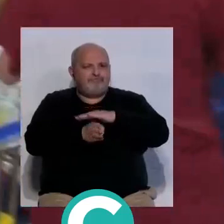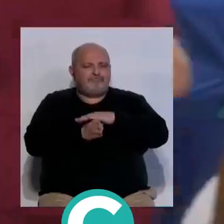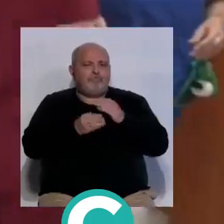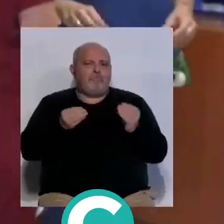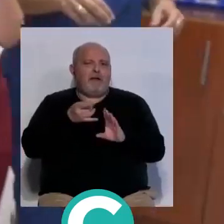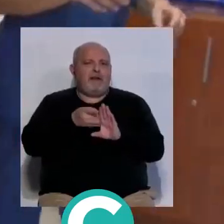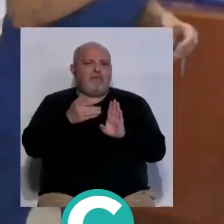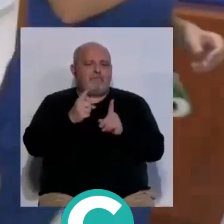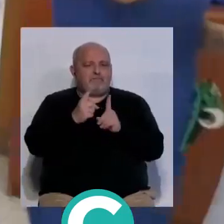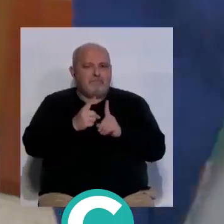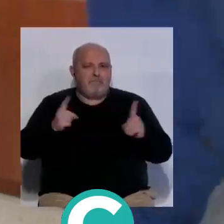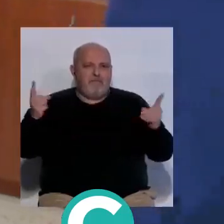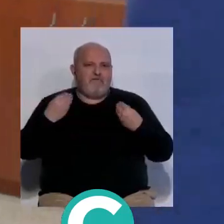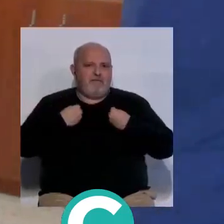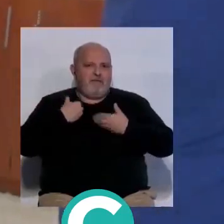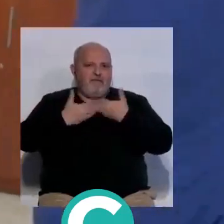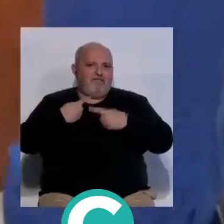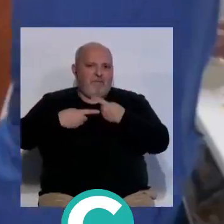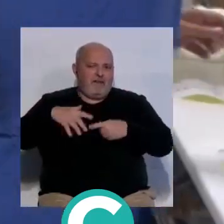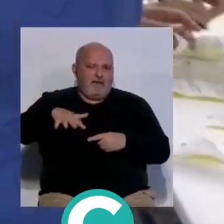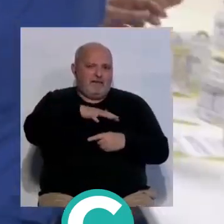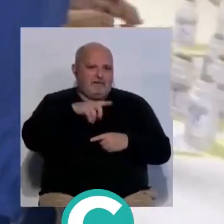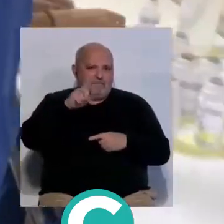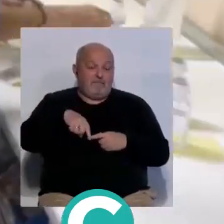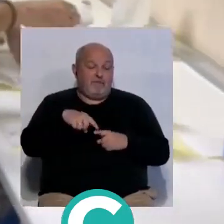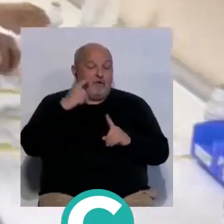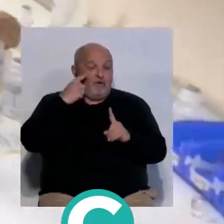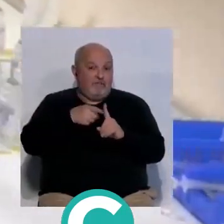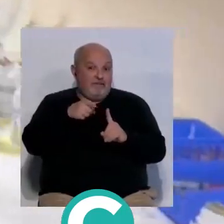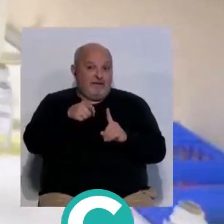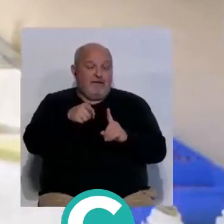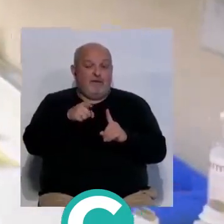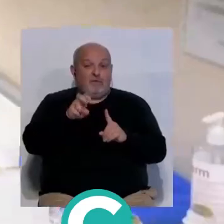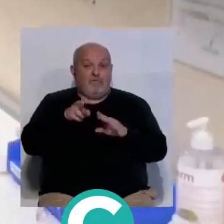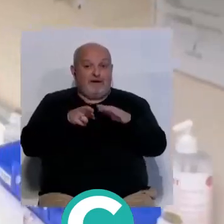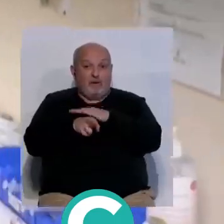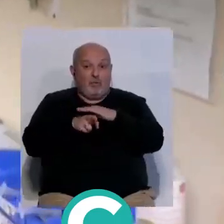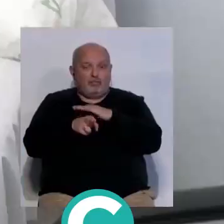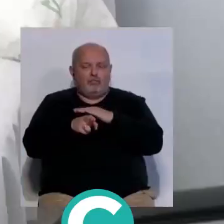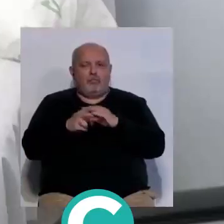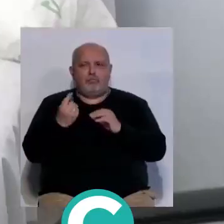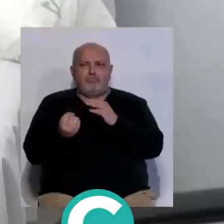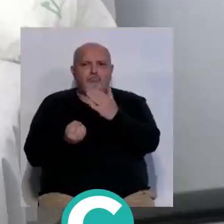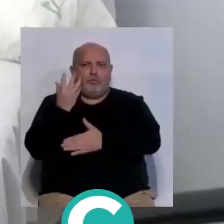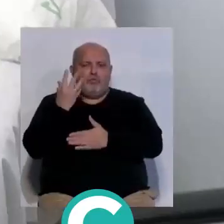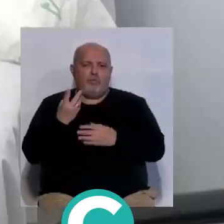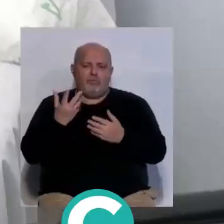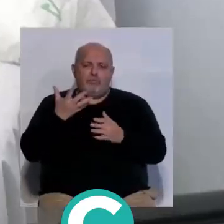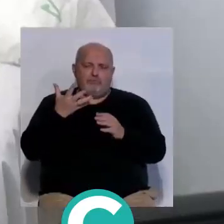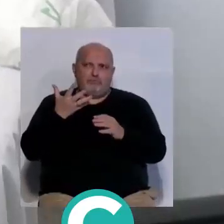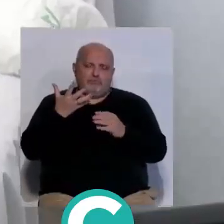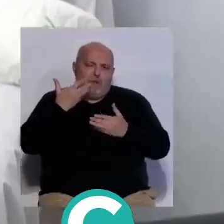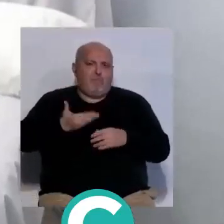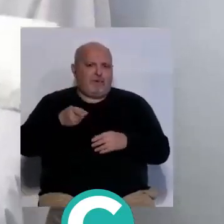mejor calidad de vida posible para los pacientes y sus familias, un fin para el que este nuevo recurso ofrece un avance significativo. Se